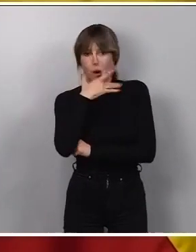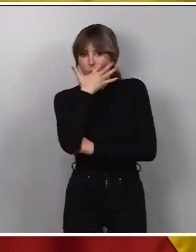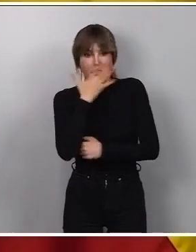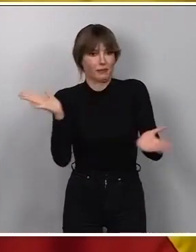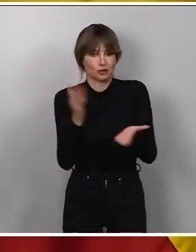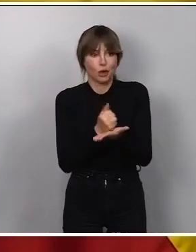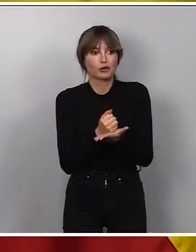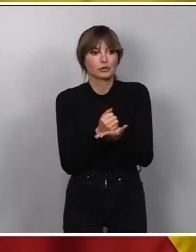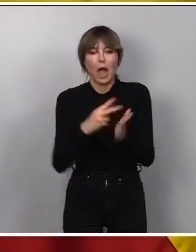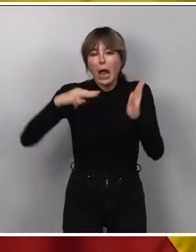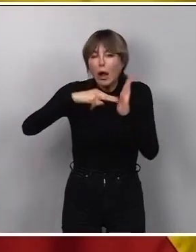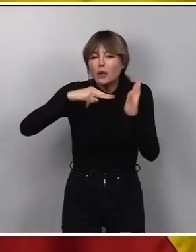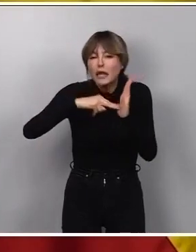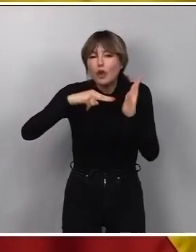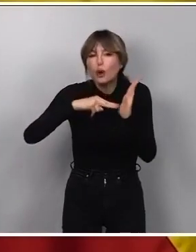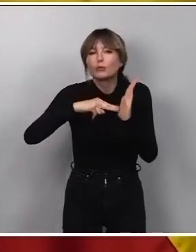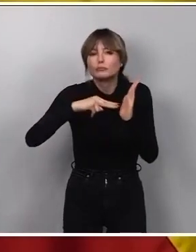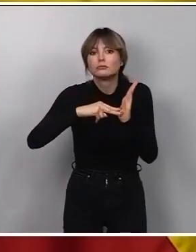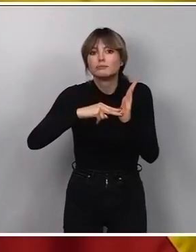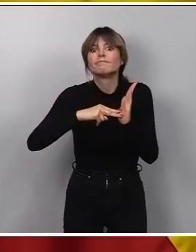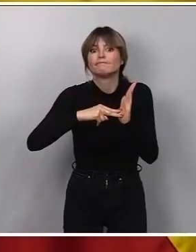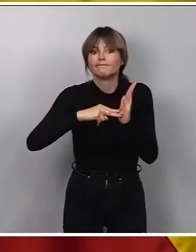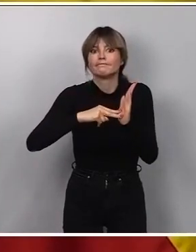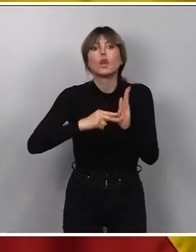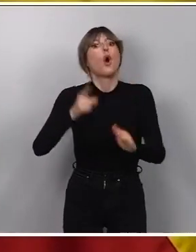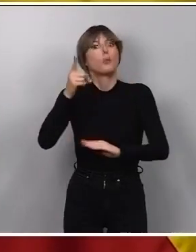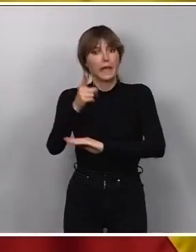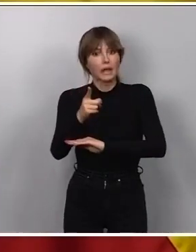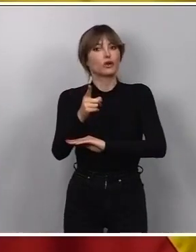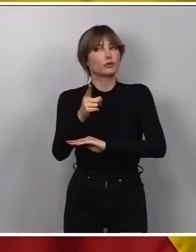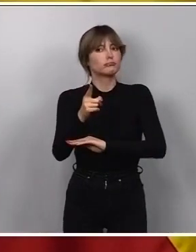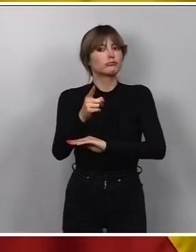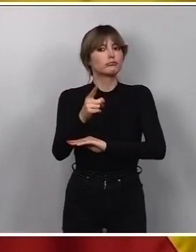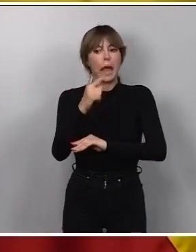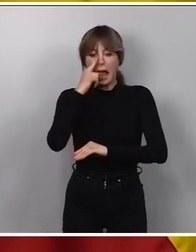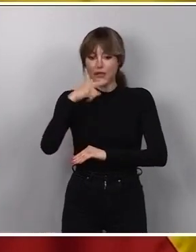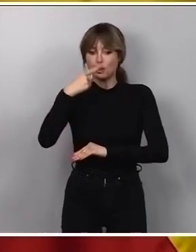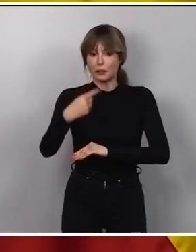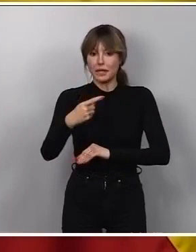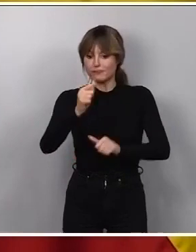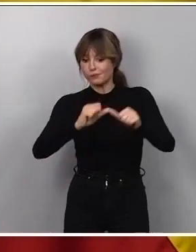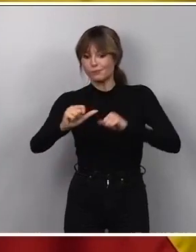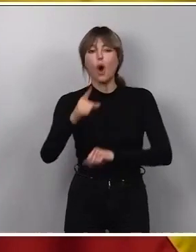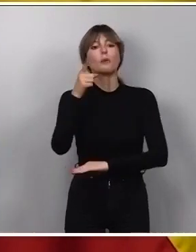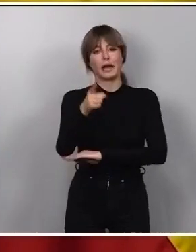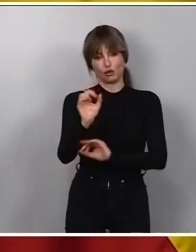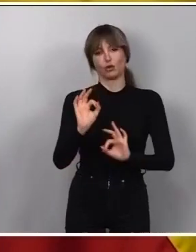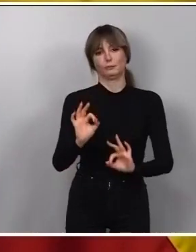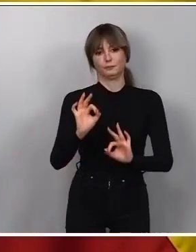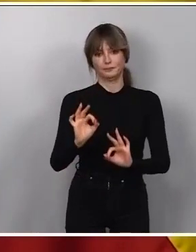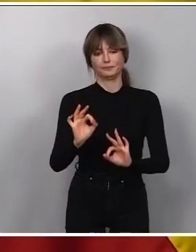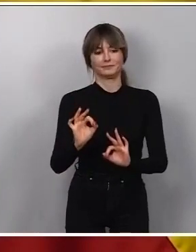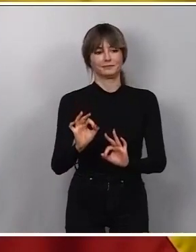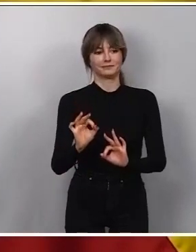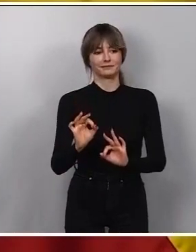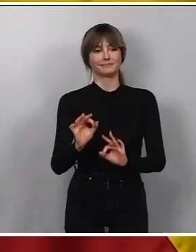con esta clavija, con este conector, va a ser obligatorio a partir del año que viene. A partir del 1 del año que viene